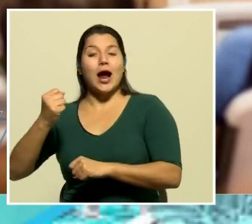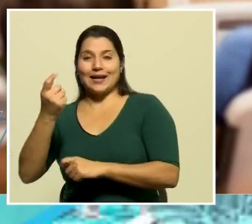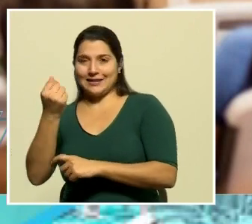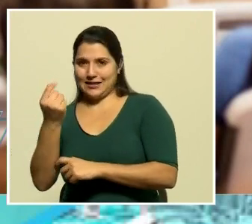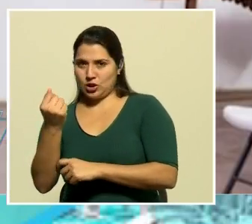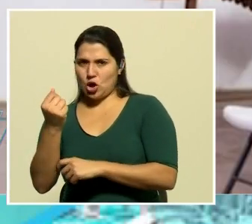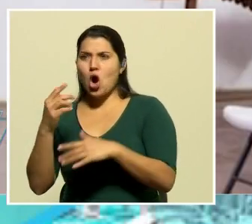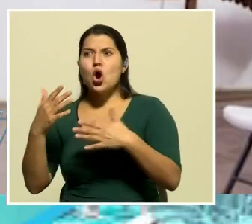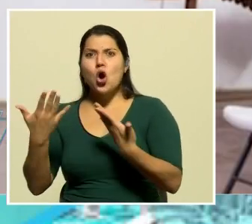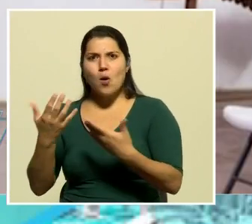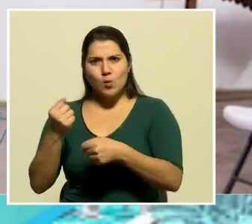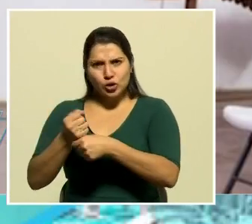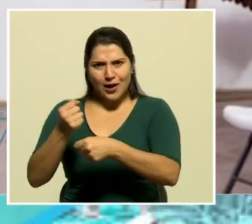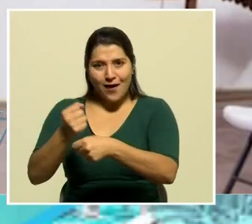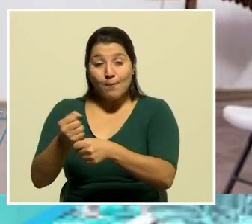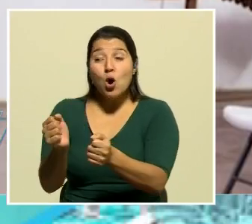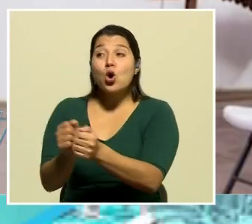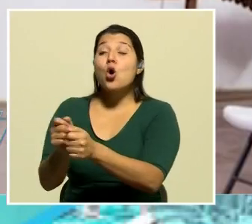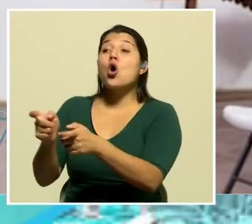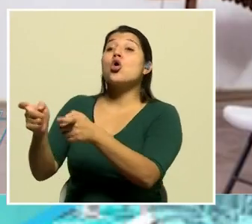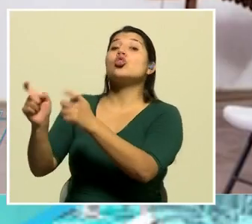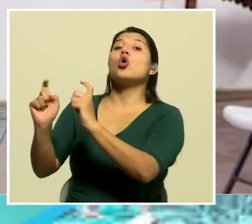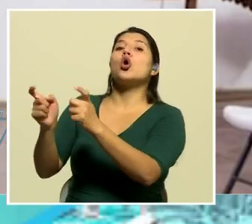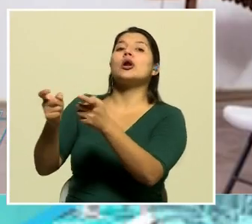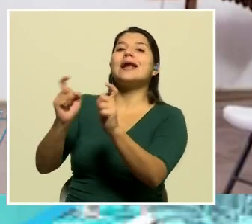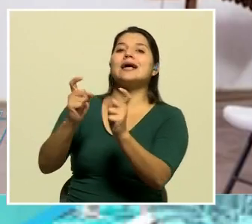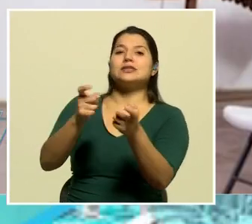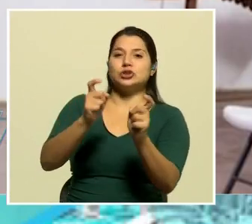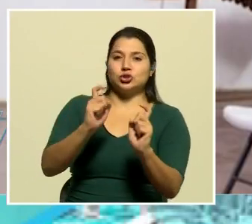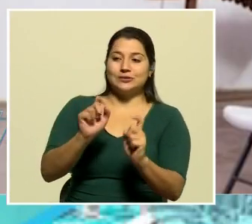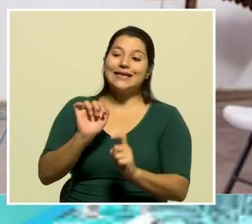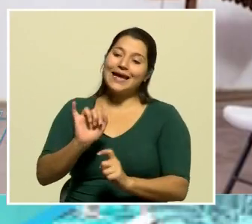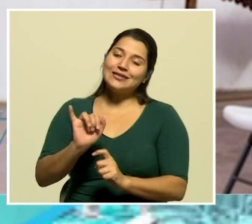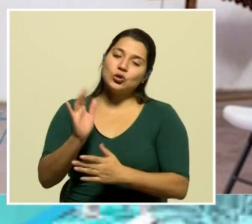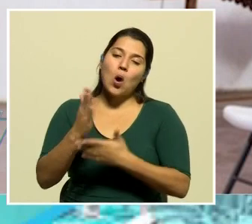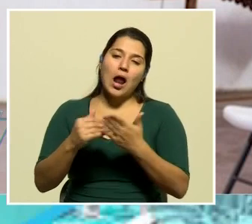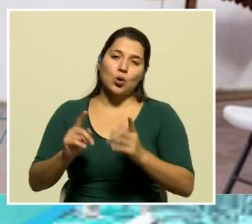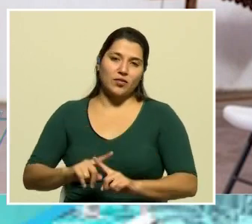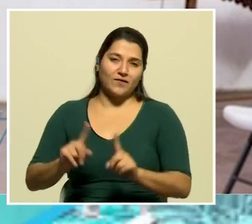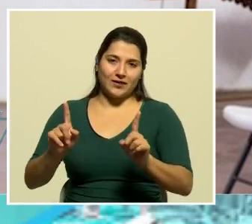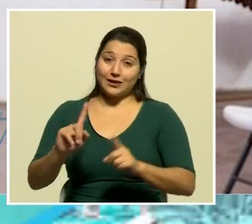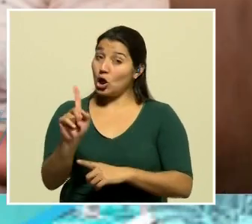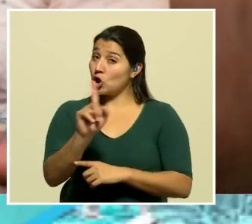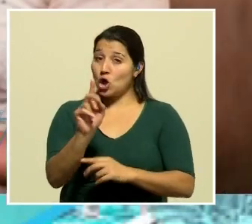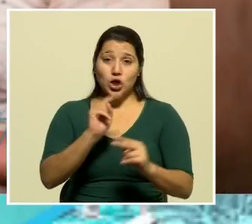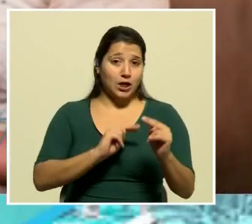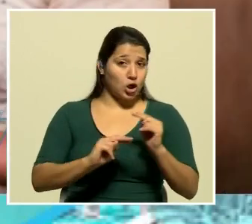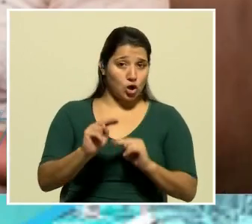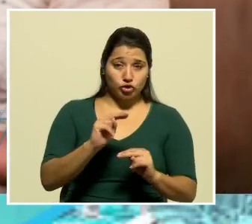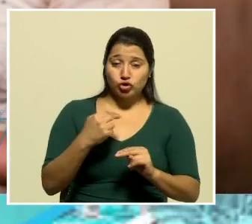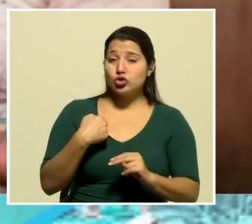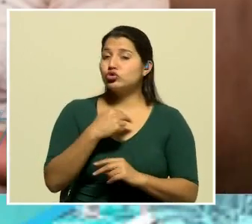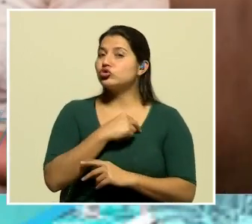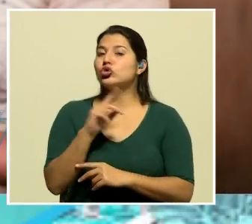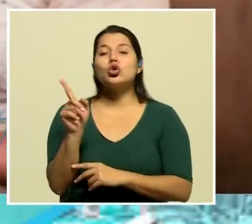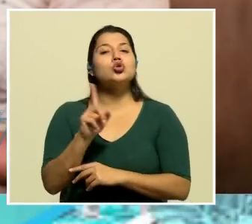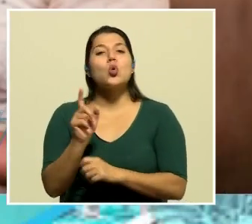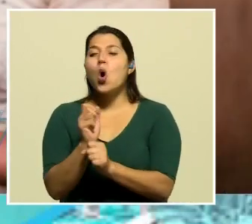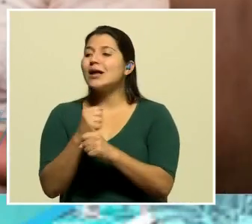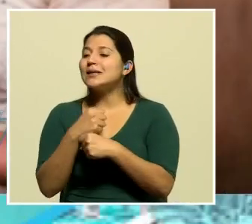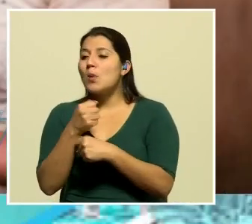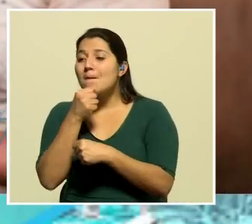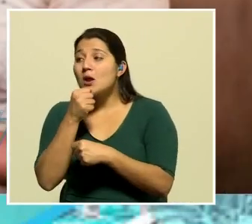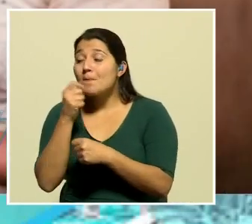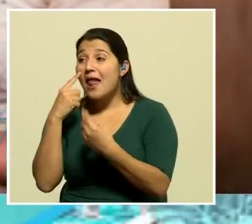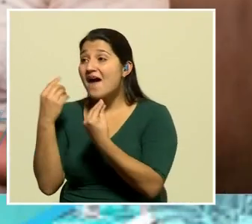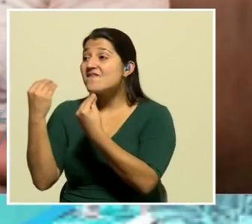de donaciones. Eso es otro de los elementos diferenciadores de La Voz de Guanacaste, que no es un negocio. Nosotros no hacemos periodismo para vender